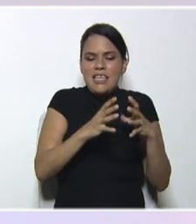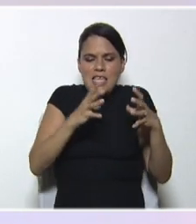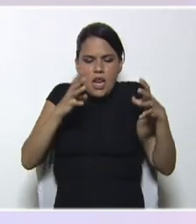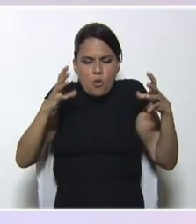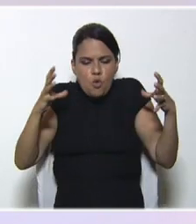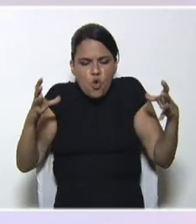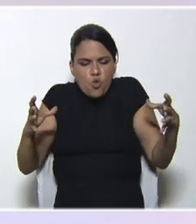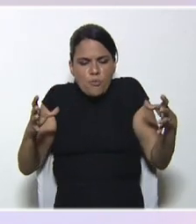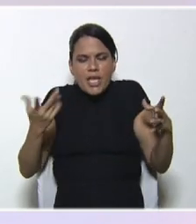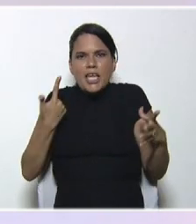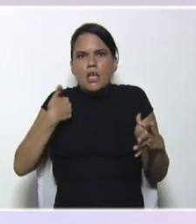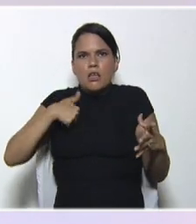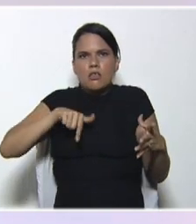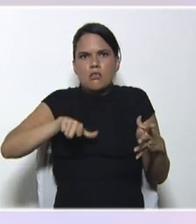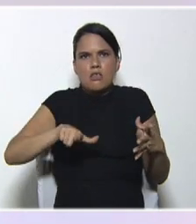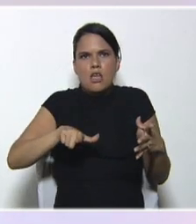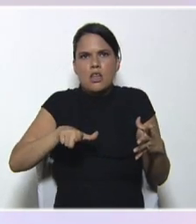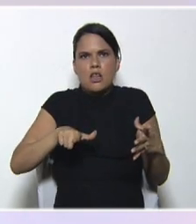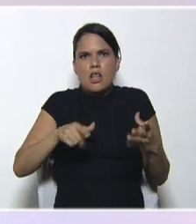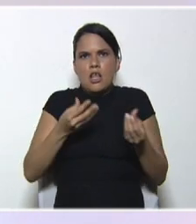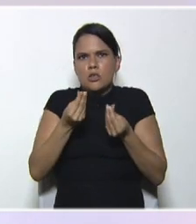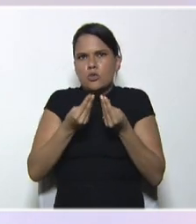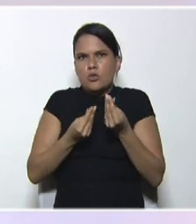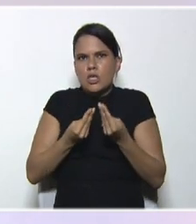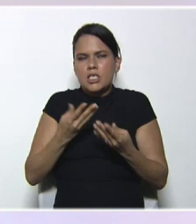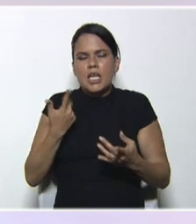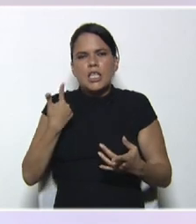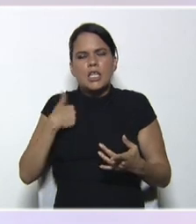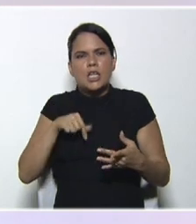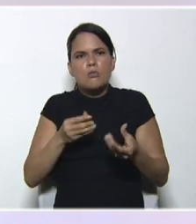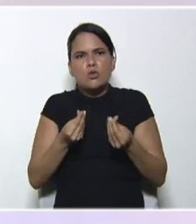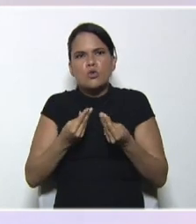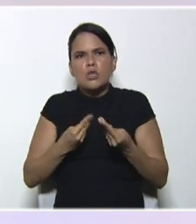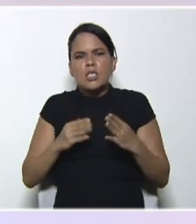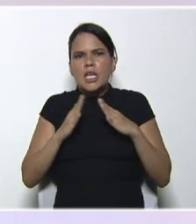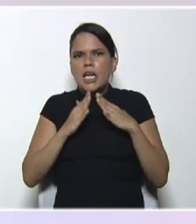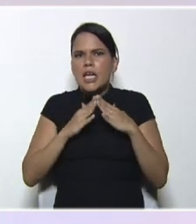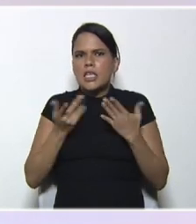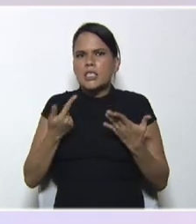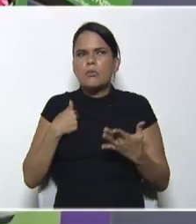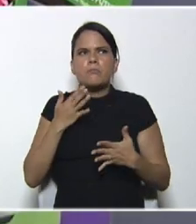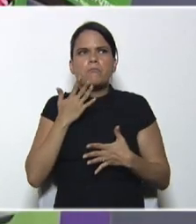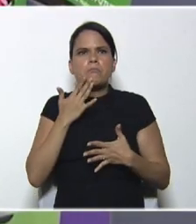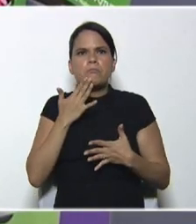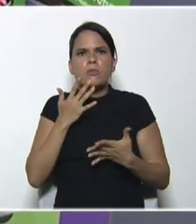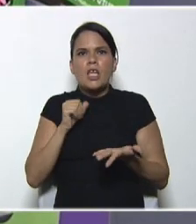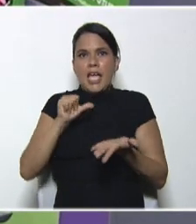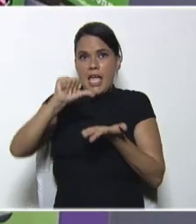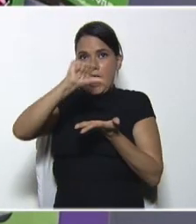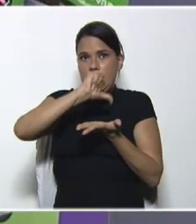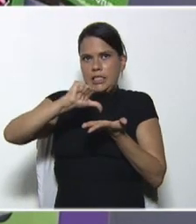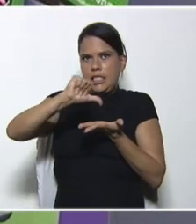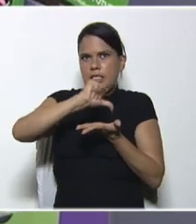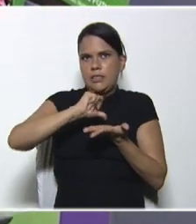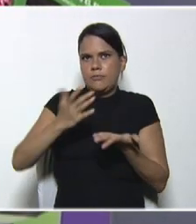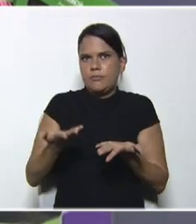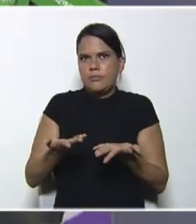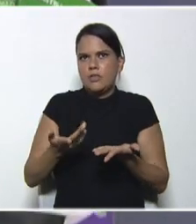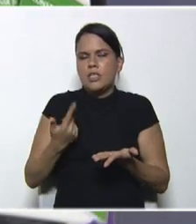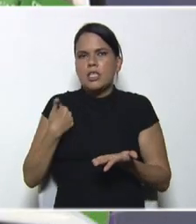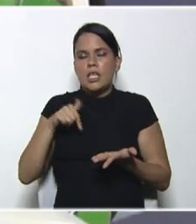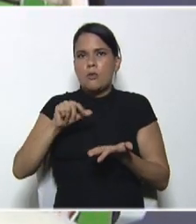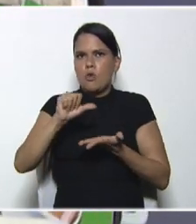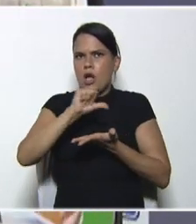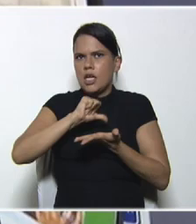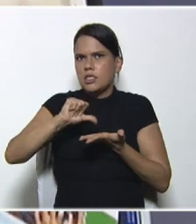ocupa esa sustancia. Tenemos sustancias en el hogar tales como, por ejemplo, el aceite, ¿cierto? Tenemos